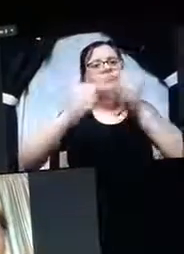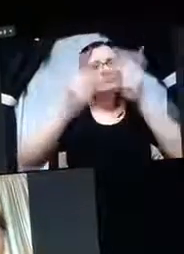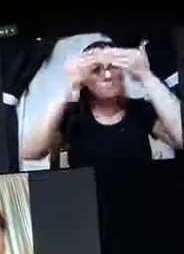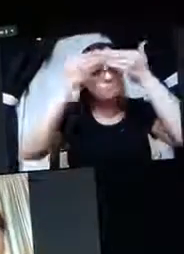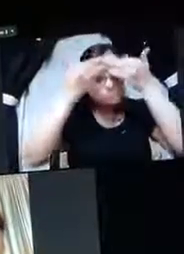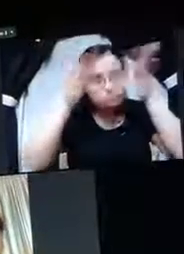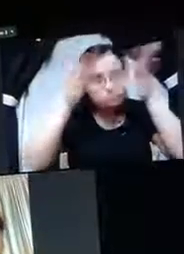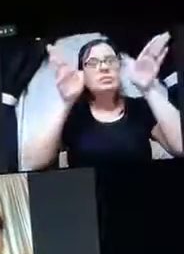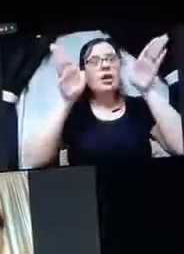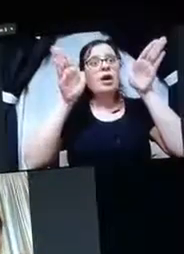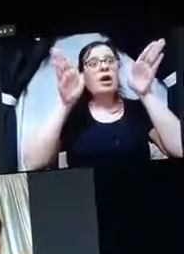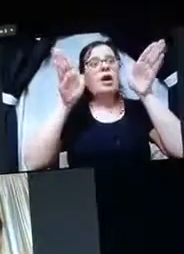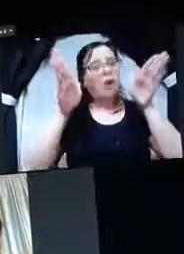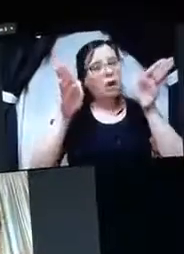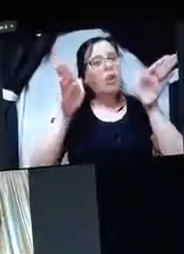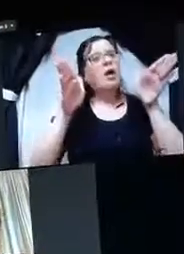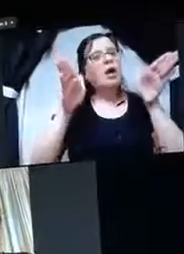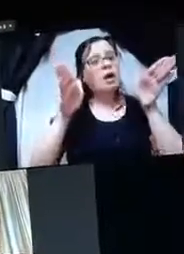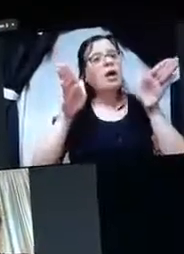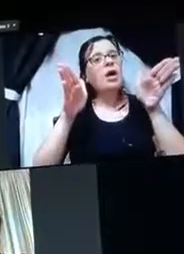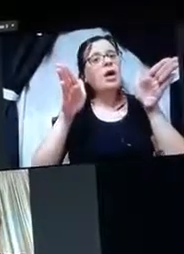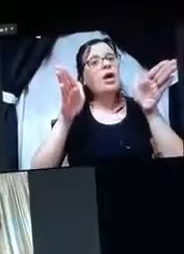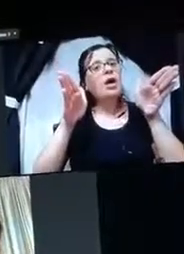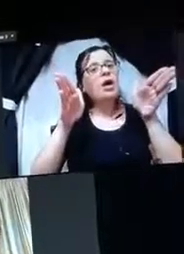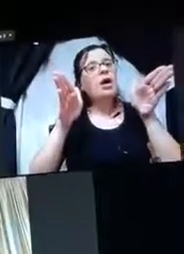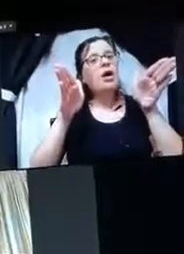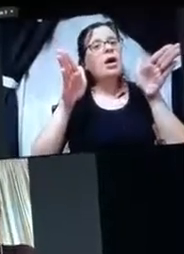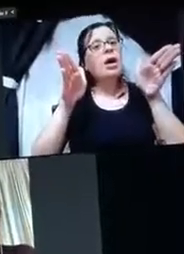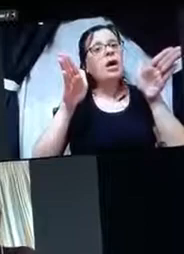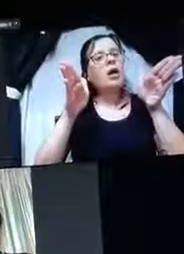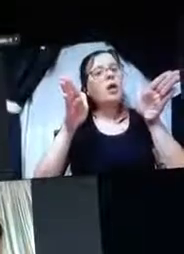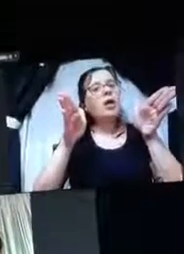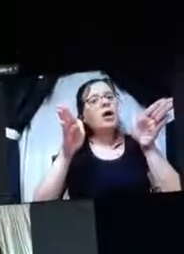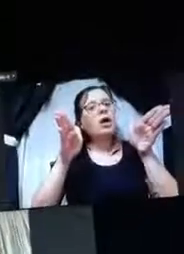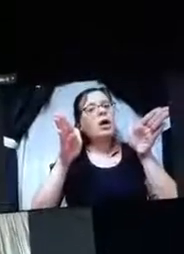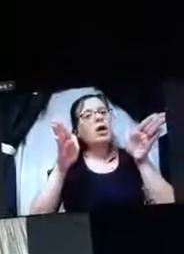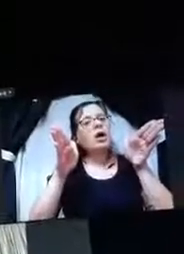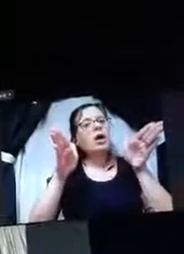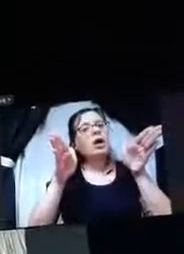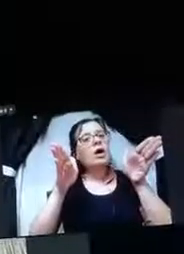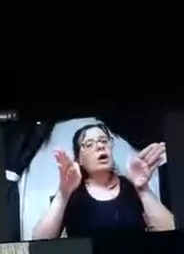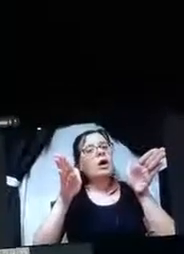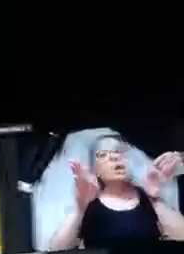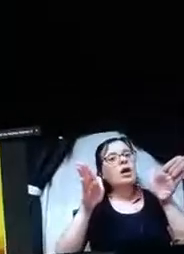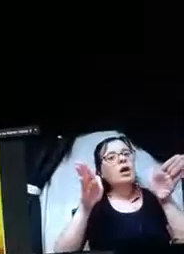para otros lados y incorporé la lengua de señas para que ellos